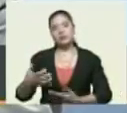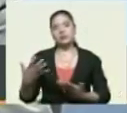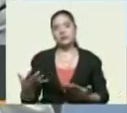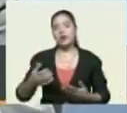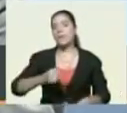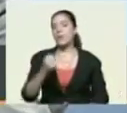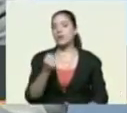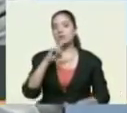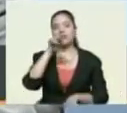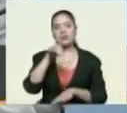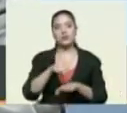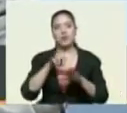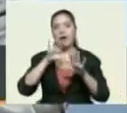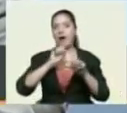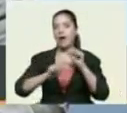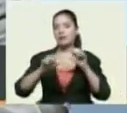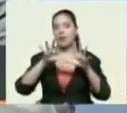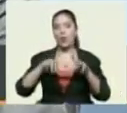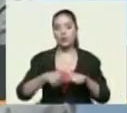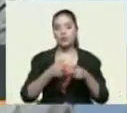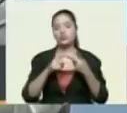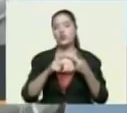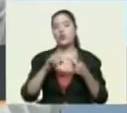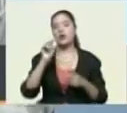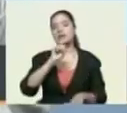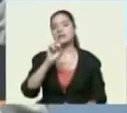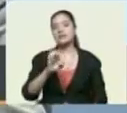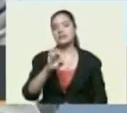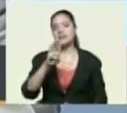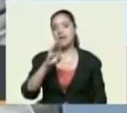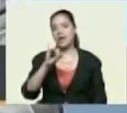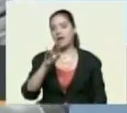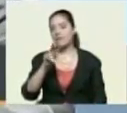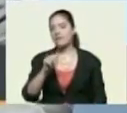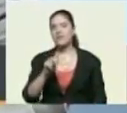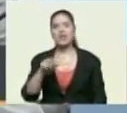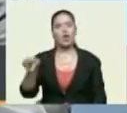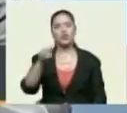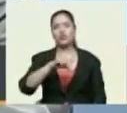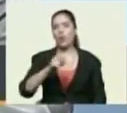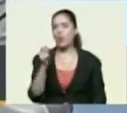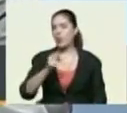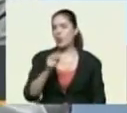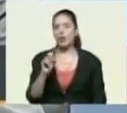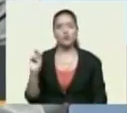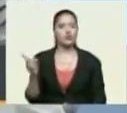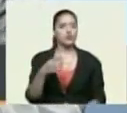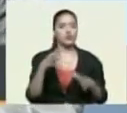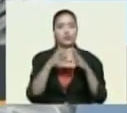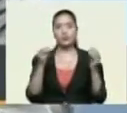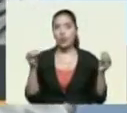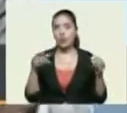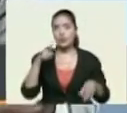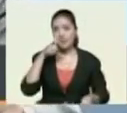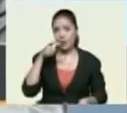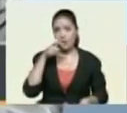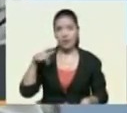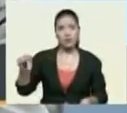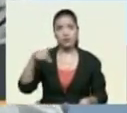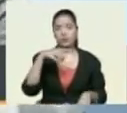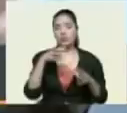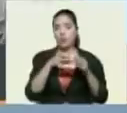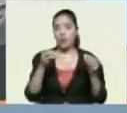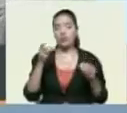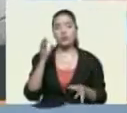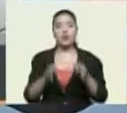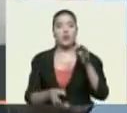la Policía Nacional Anticorrupción, al SEBIN, al DIGESIN, al CONAS, a todos aquellos cuerpos auxiliares